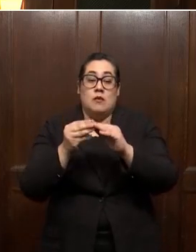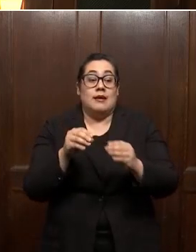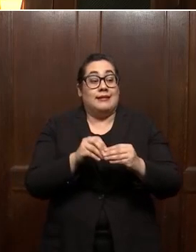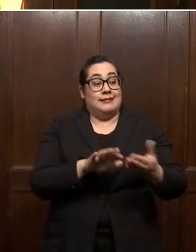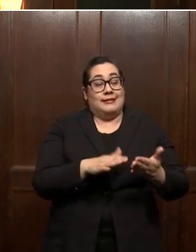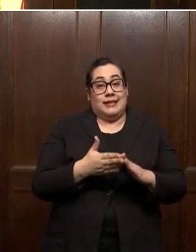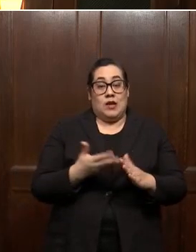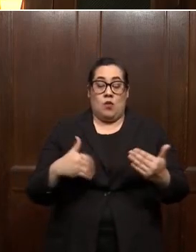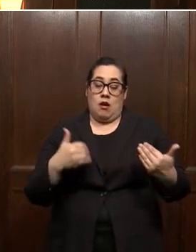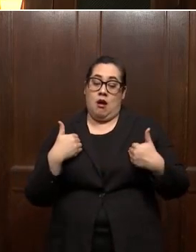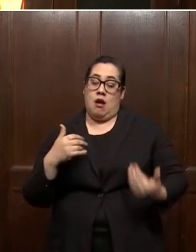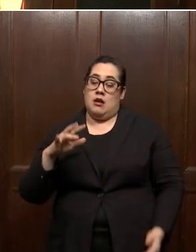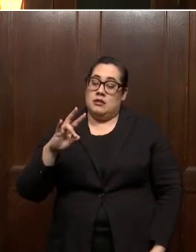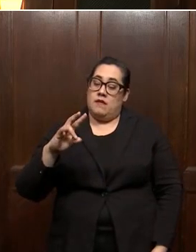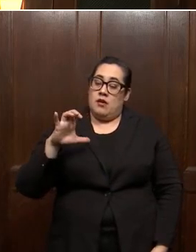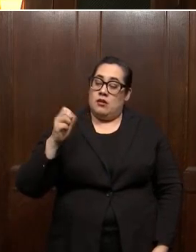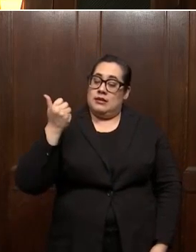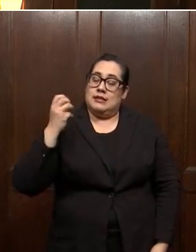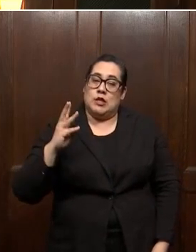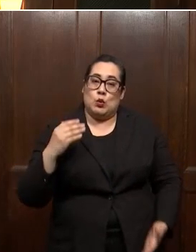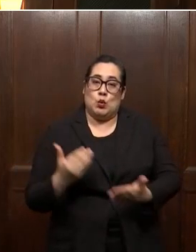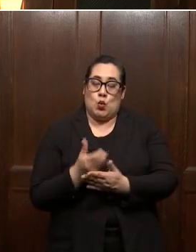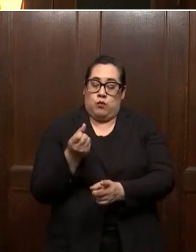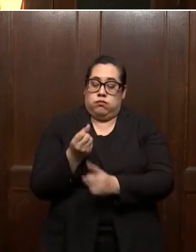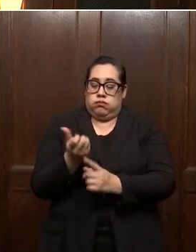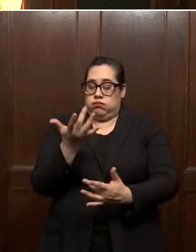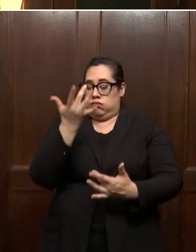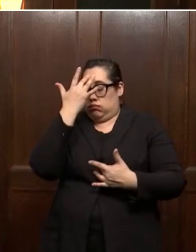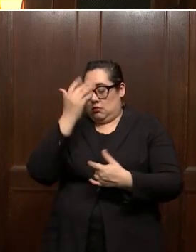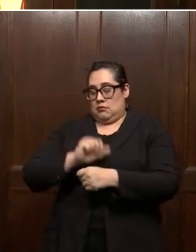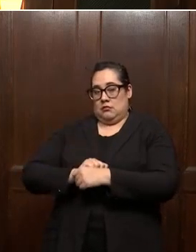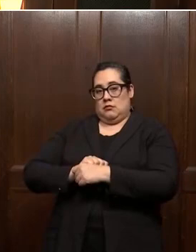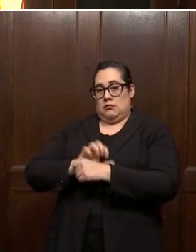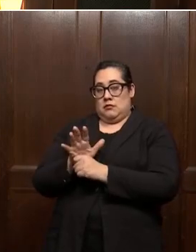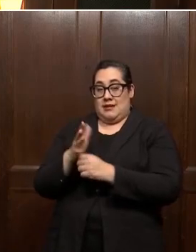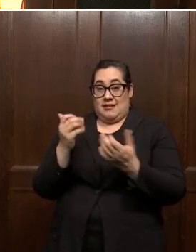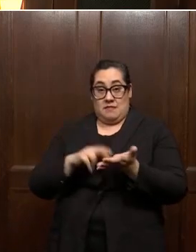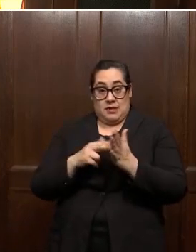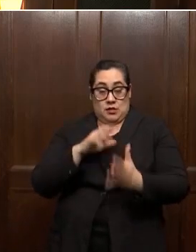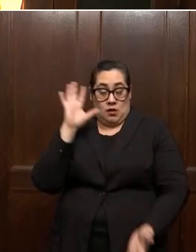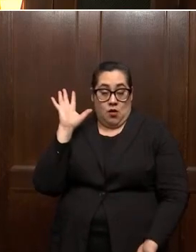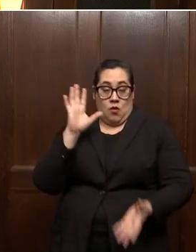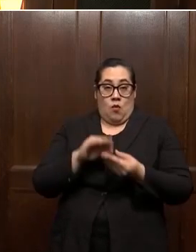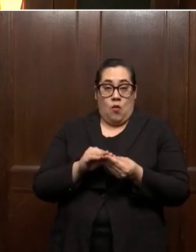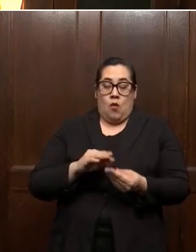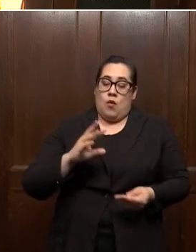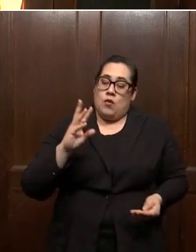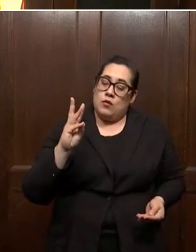tuvimos 716 nuevos casos, llegando a un total de